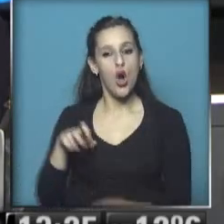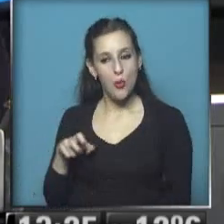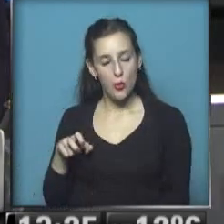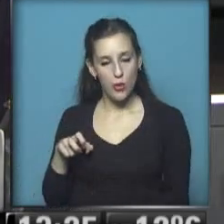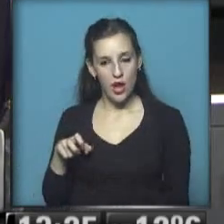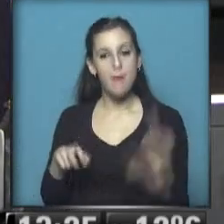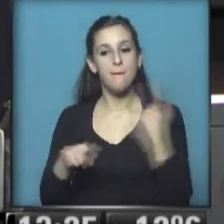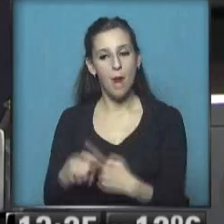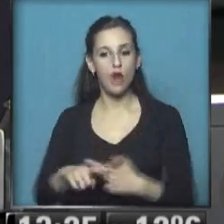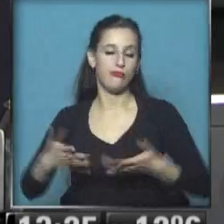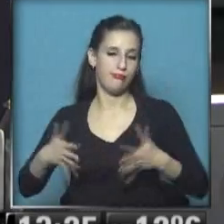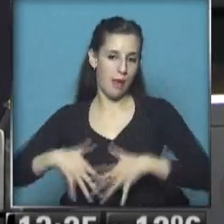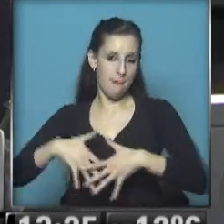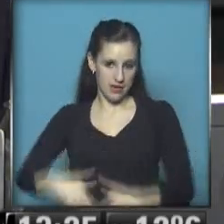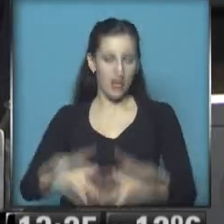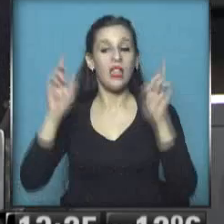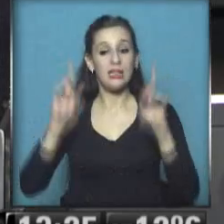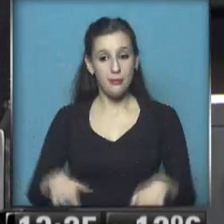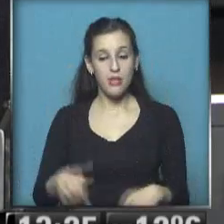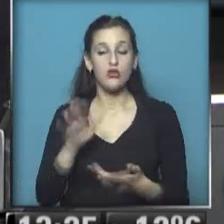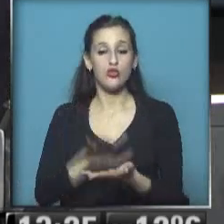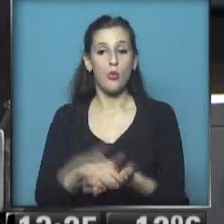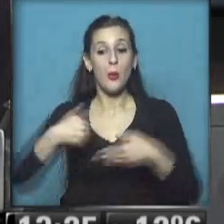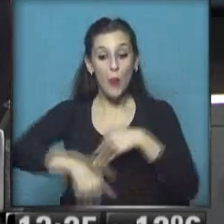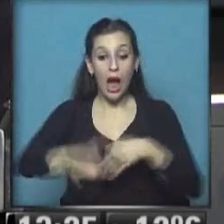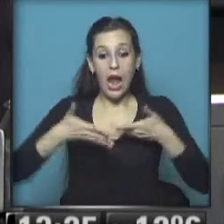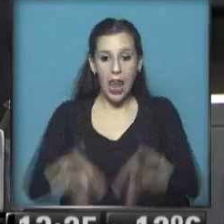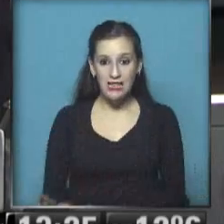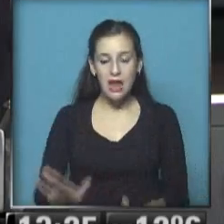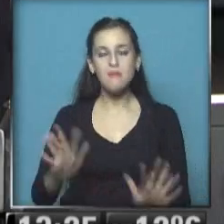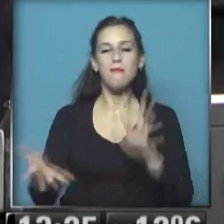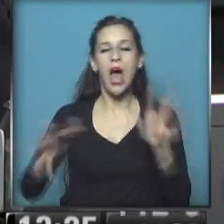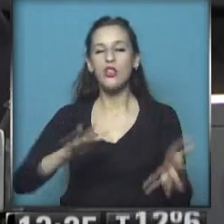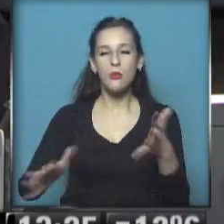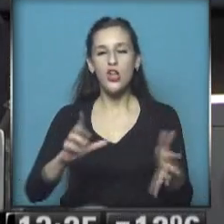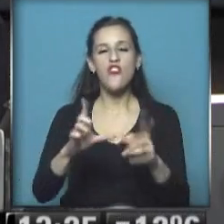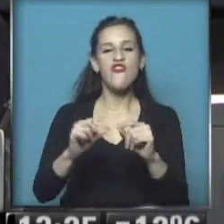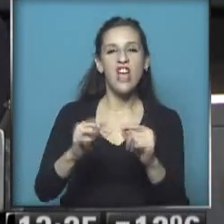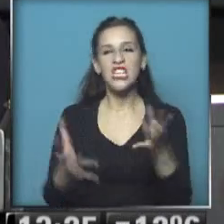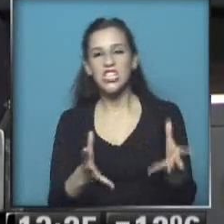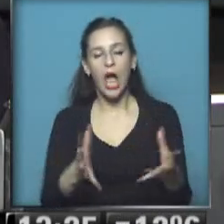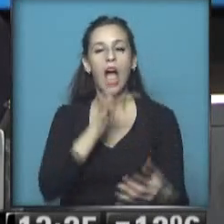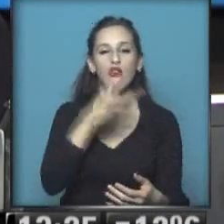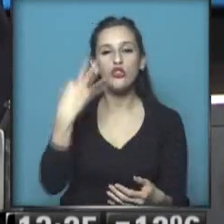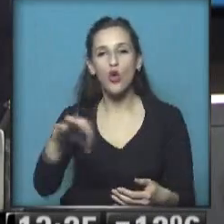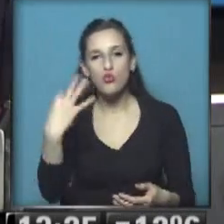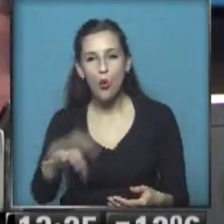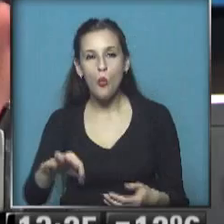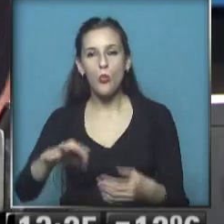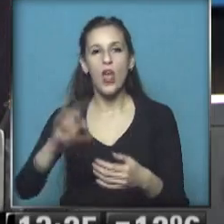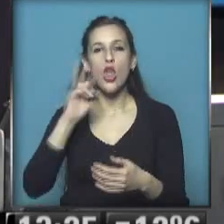prenatal y con respecto a la maternidad ya que la fecha probable de parto de tu bebé es el 14 octubre de 2015